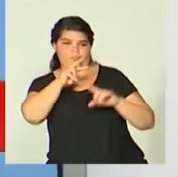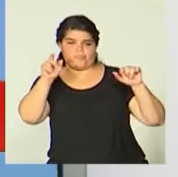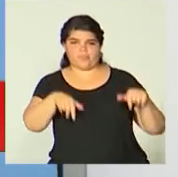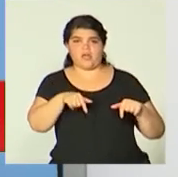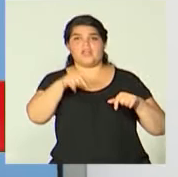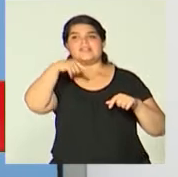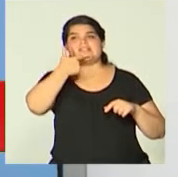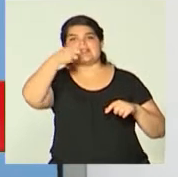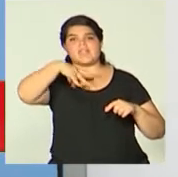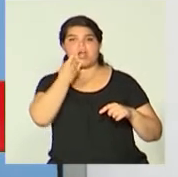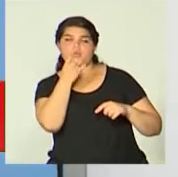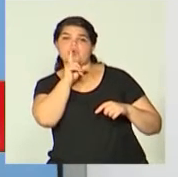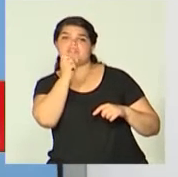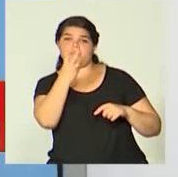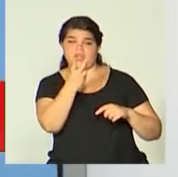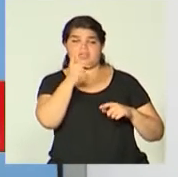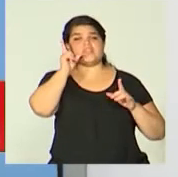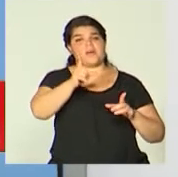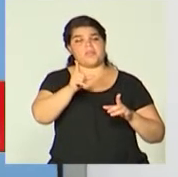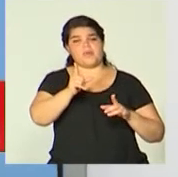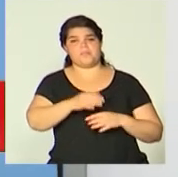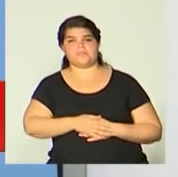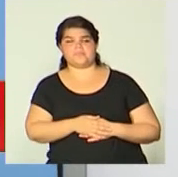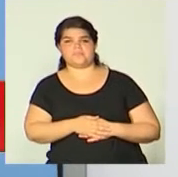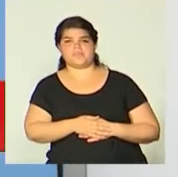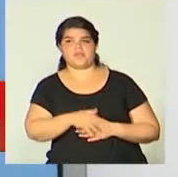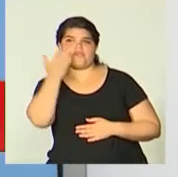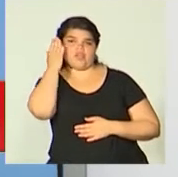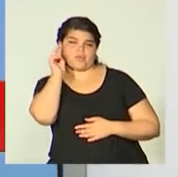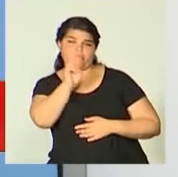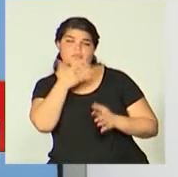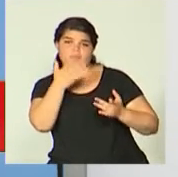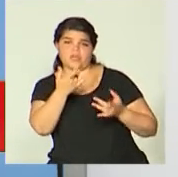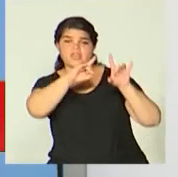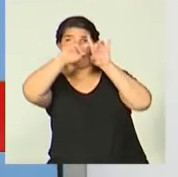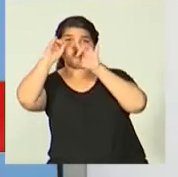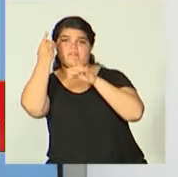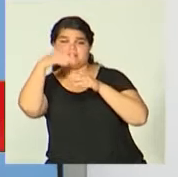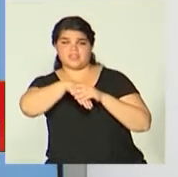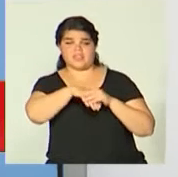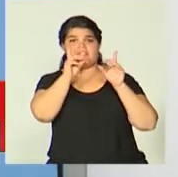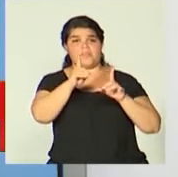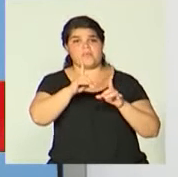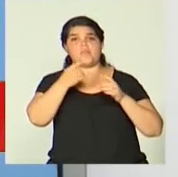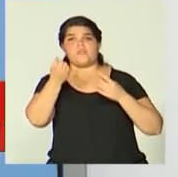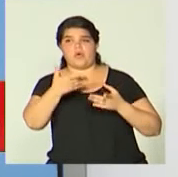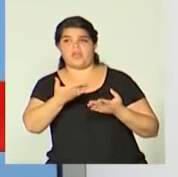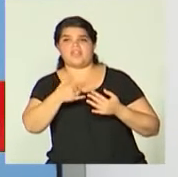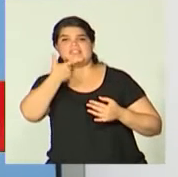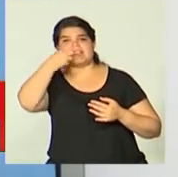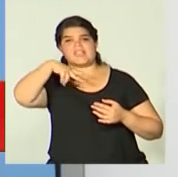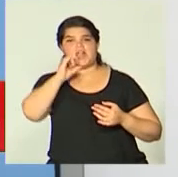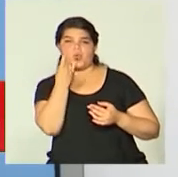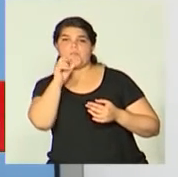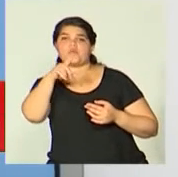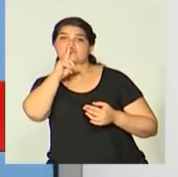arroba hacen a luz te ves en la nube también en la fanpage de facebook y en universidad puntocom puntuar señaló punto tv también nos siguen